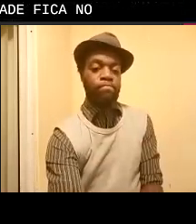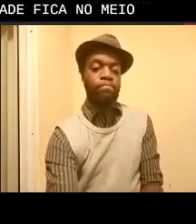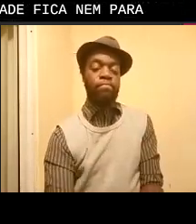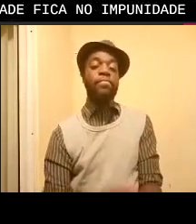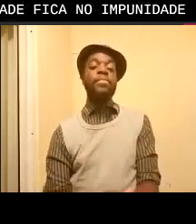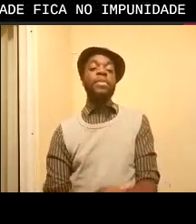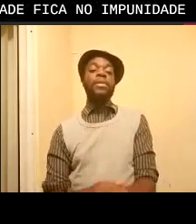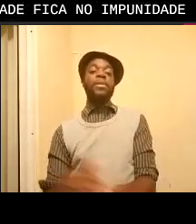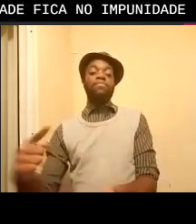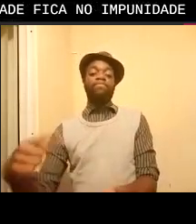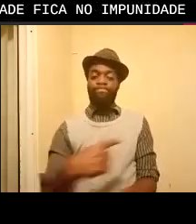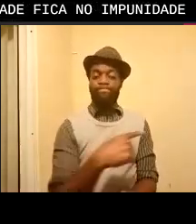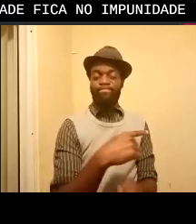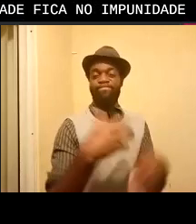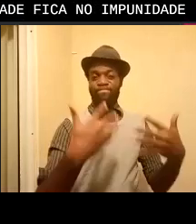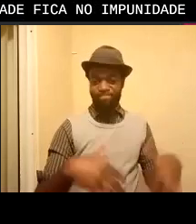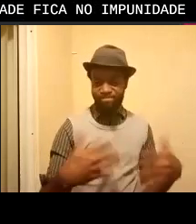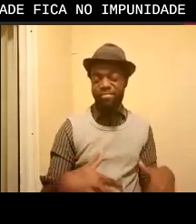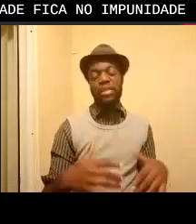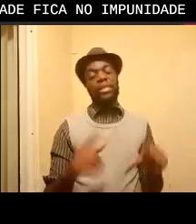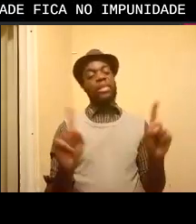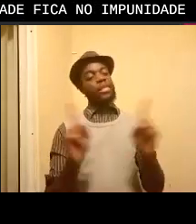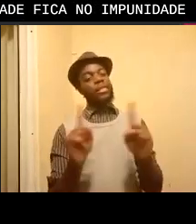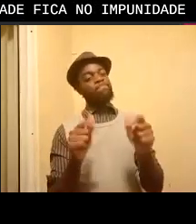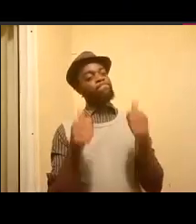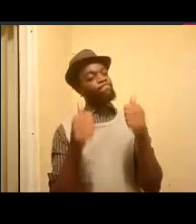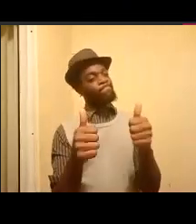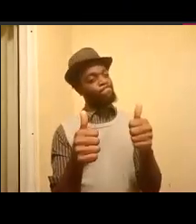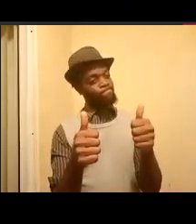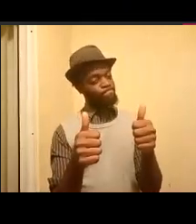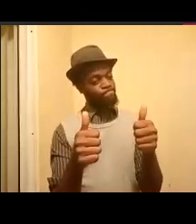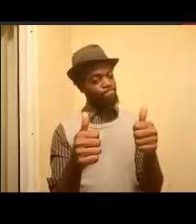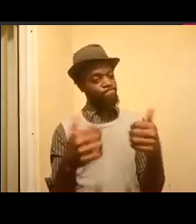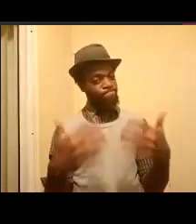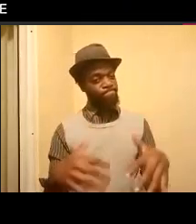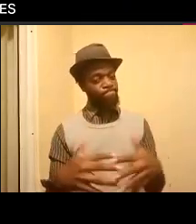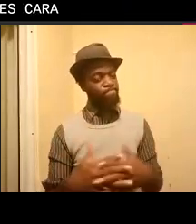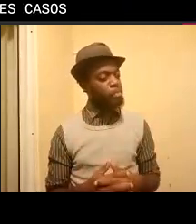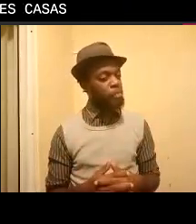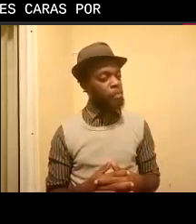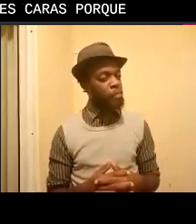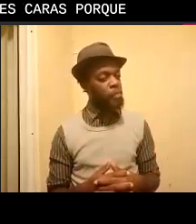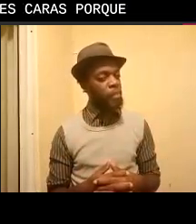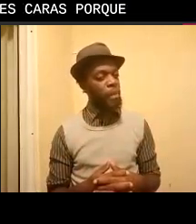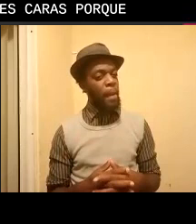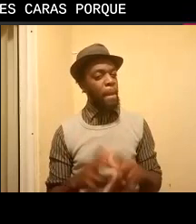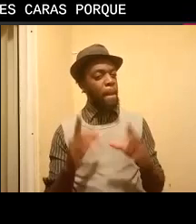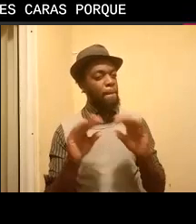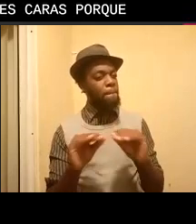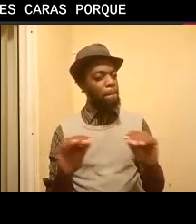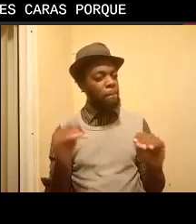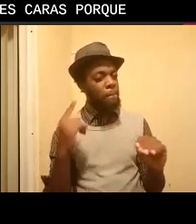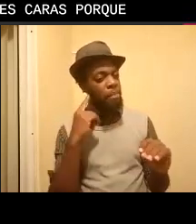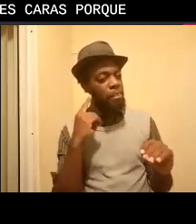son judicializados estos casos porque si bien es